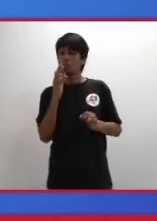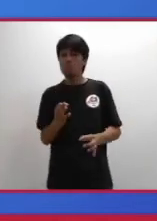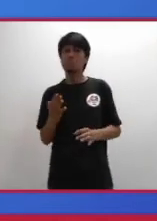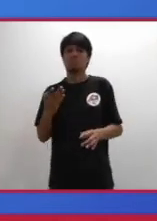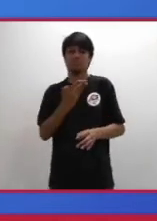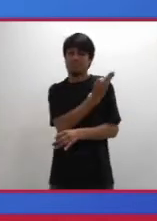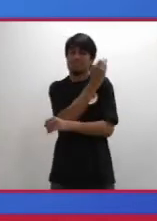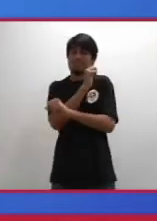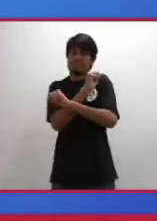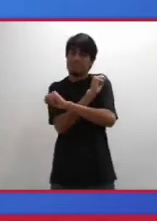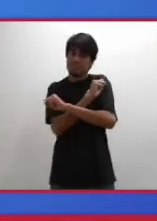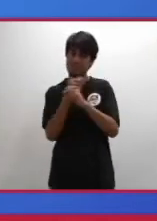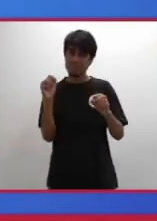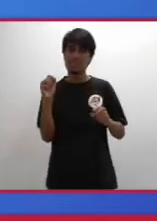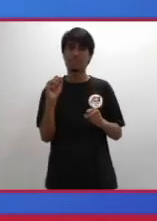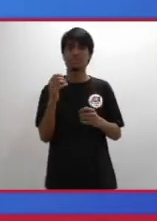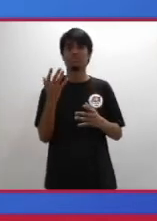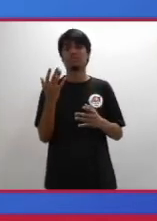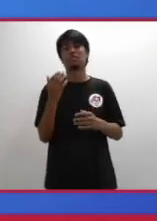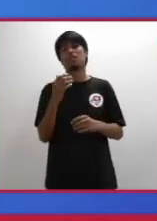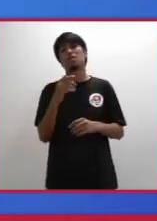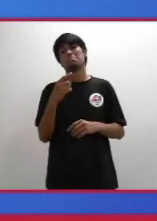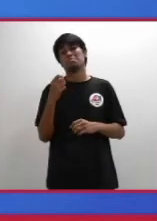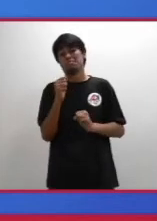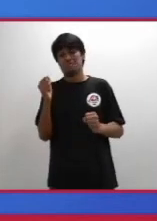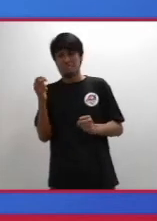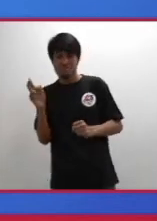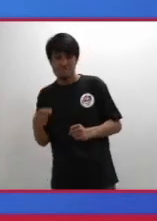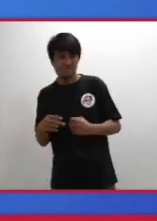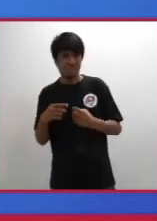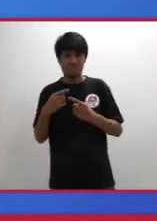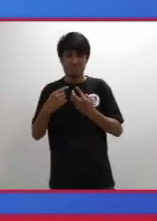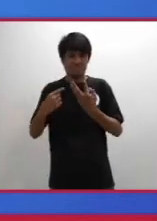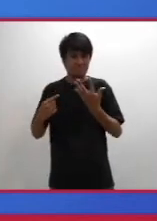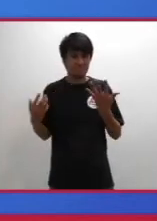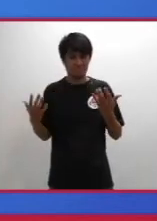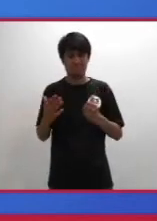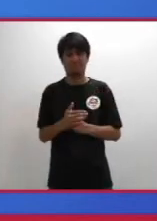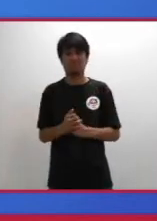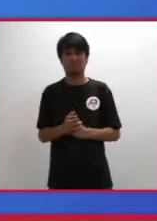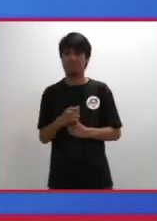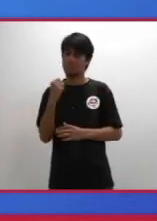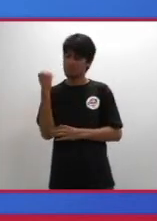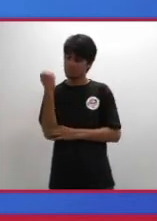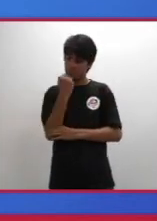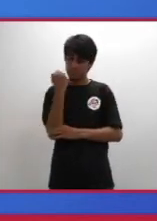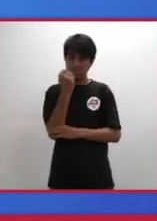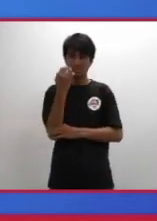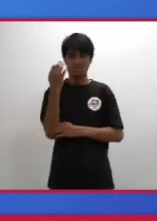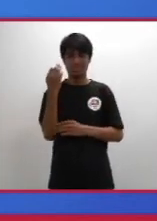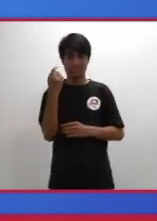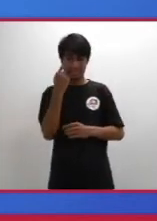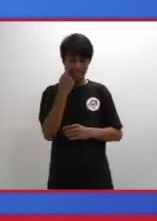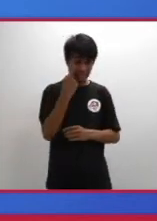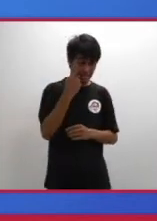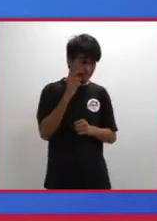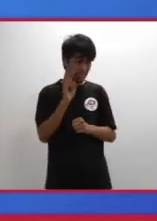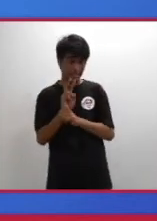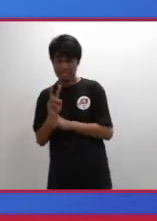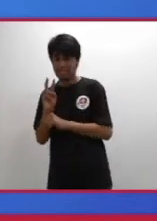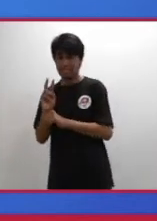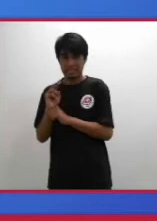ser causas de accidentes. Entonces, son todos esos detalles que nosotros en todas las obras